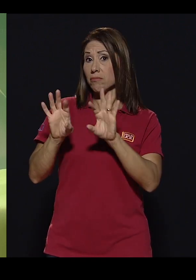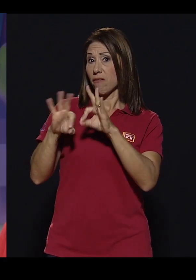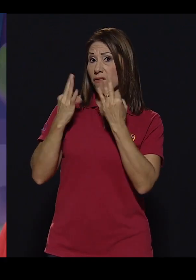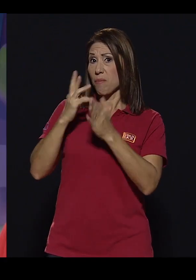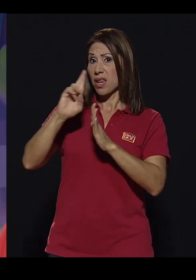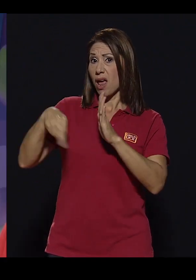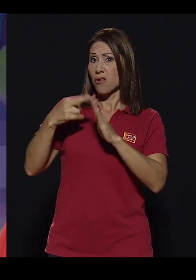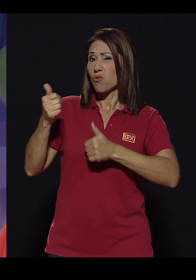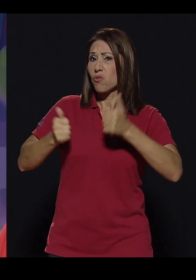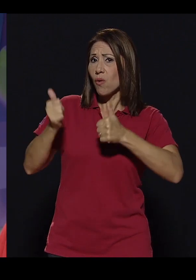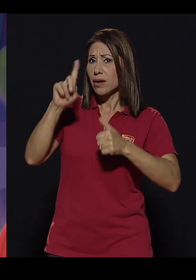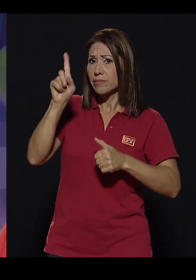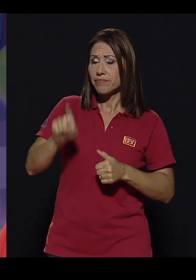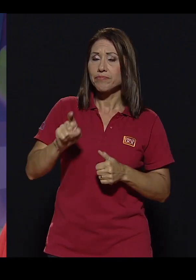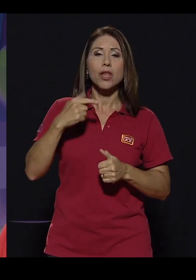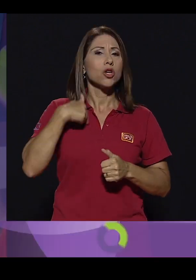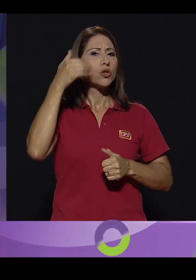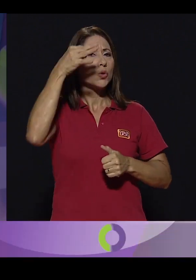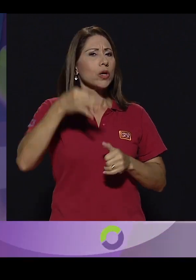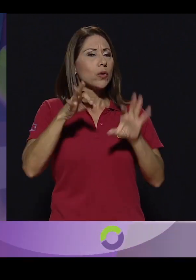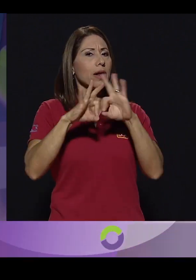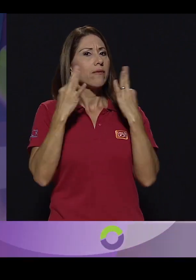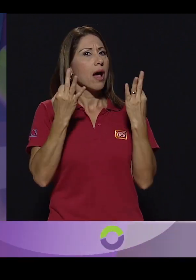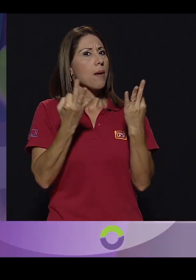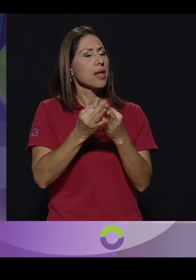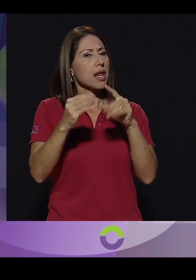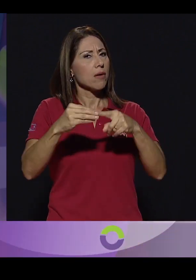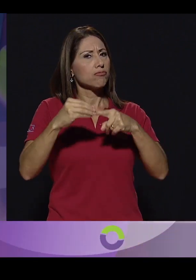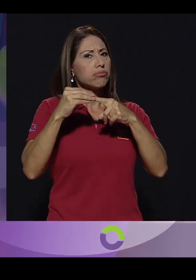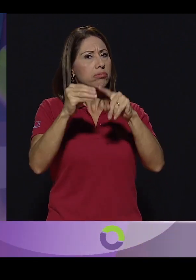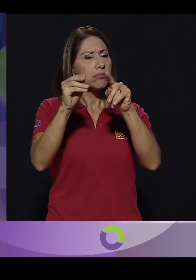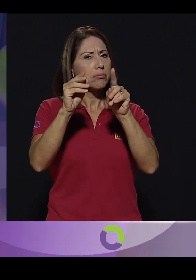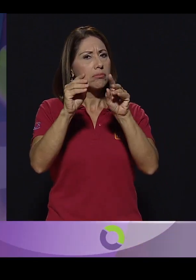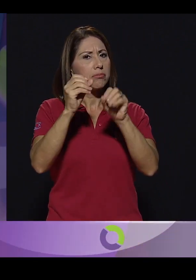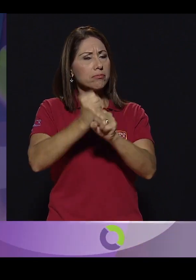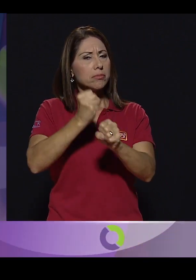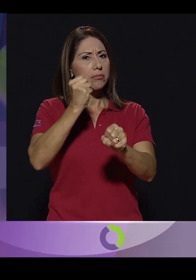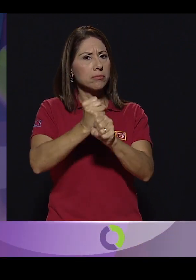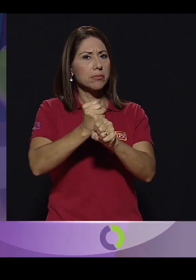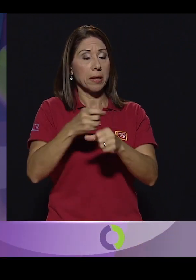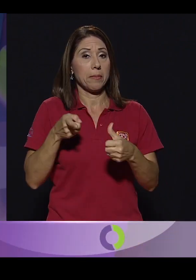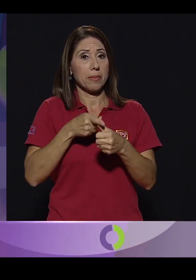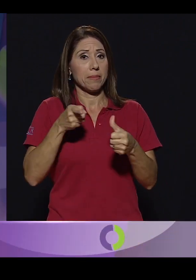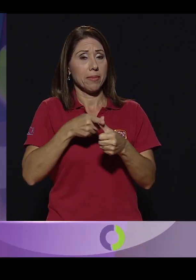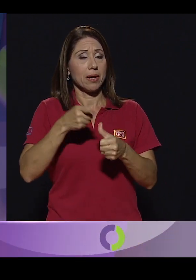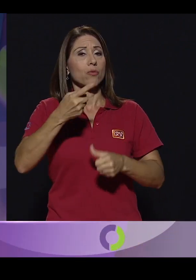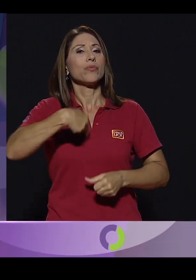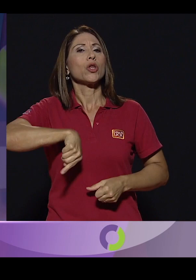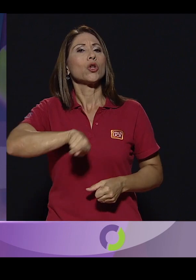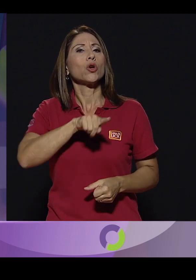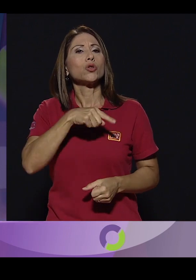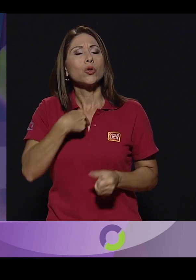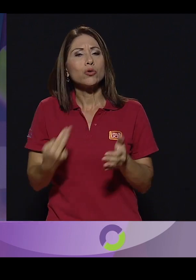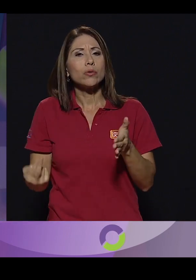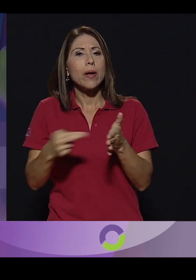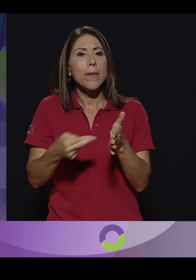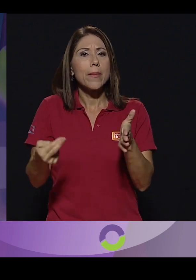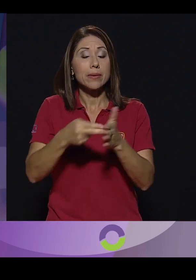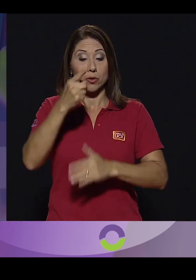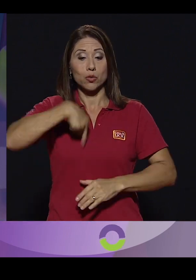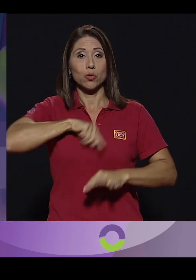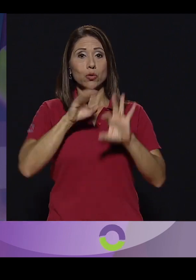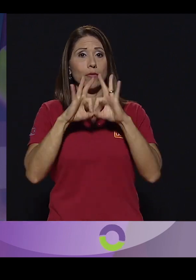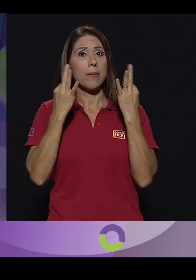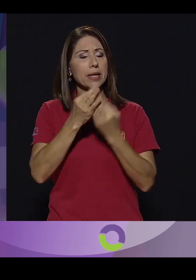yo creo que la familia juega un papel fundamental primero que nada nosotros insistimos en que las familias tenemos que